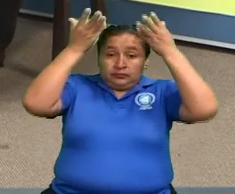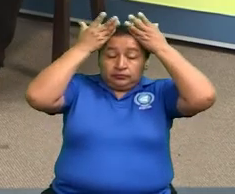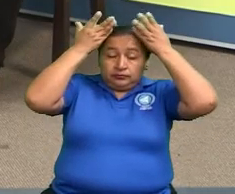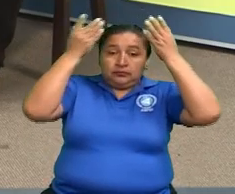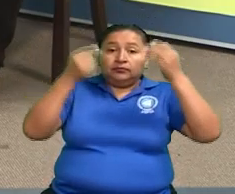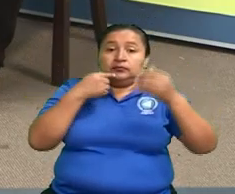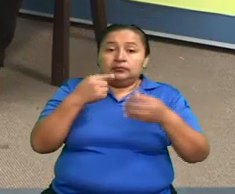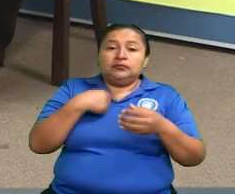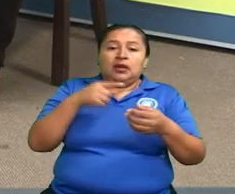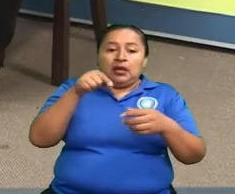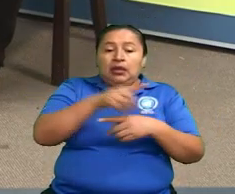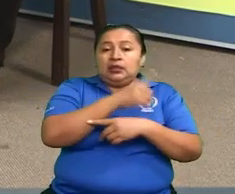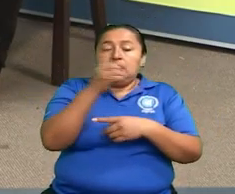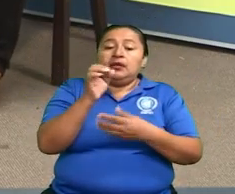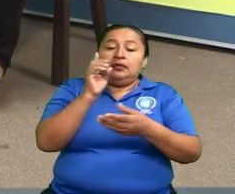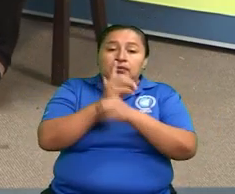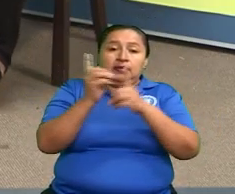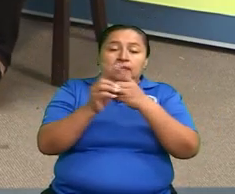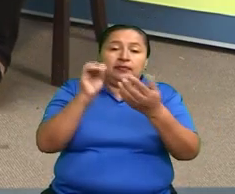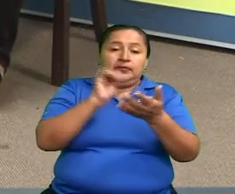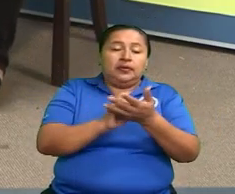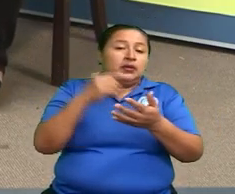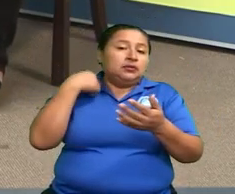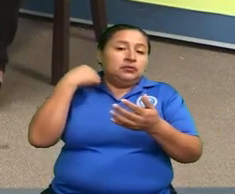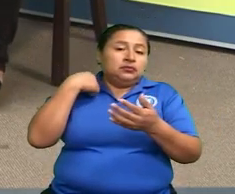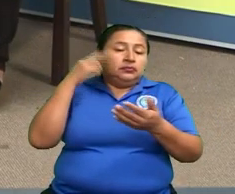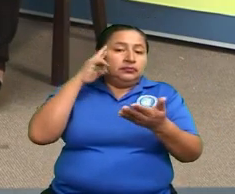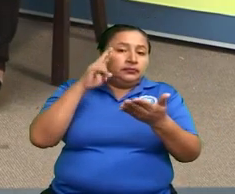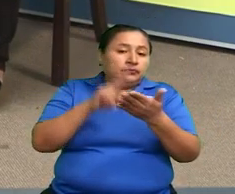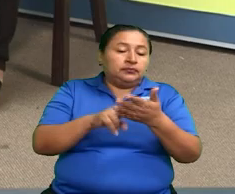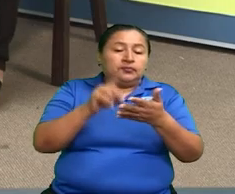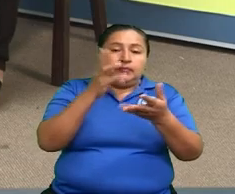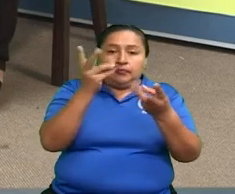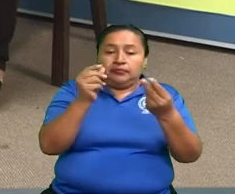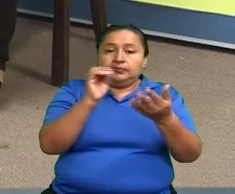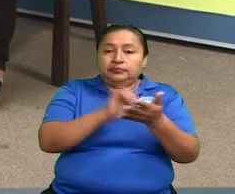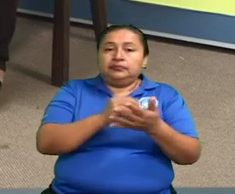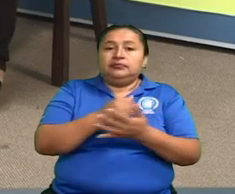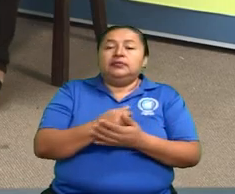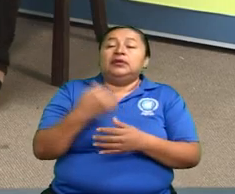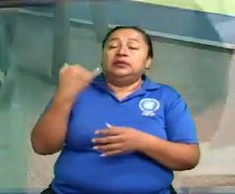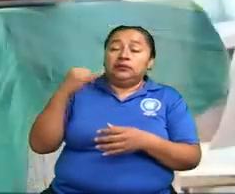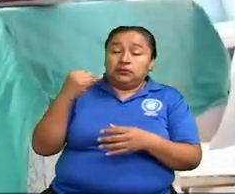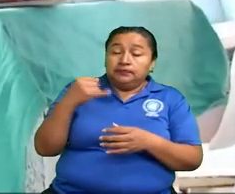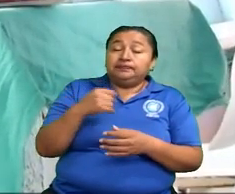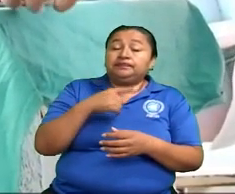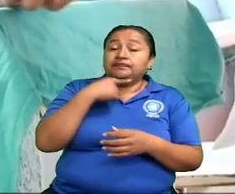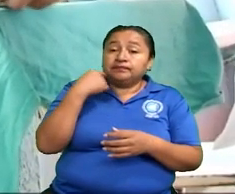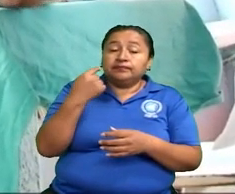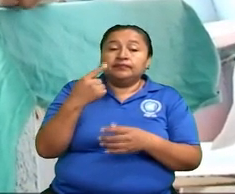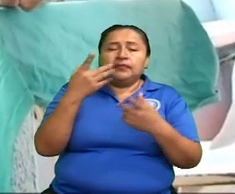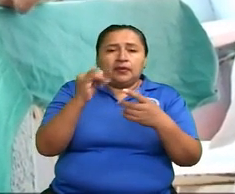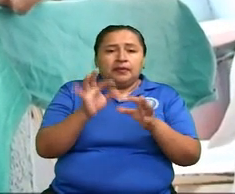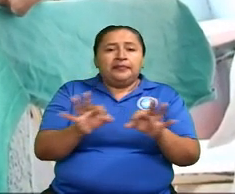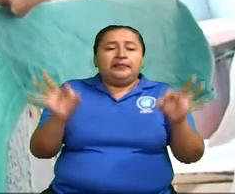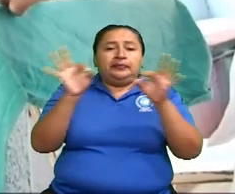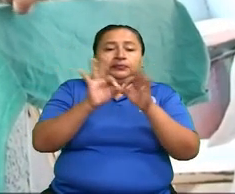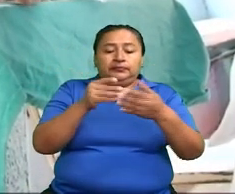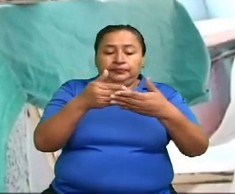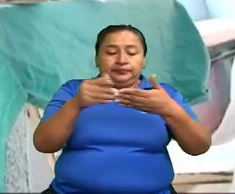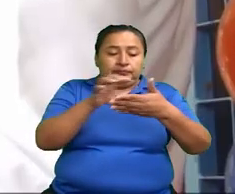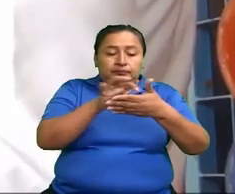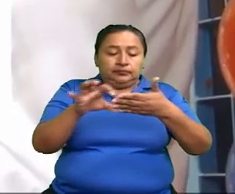te toca tal día, tener presente en mente esa fecha. Así es. Y lo importante del documento